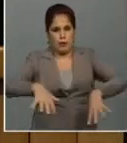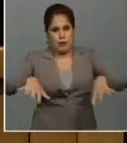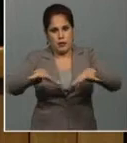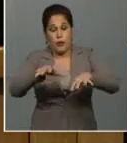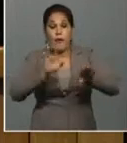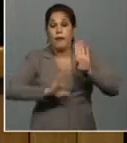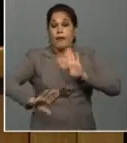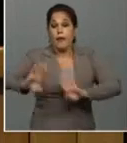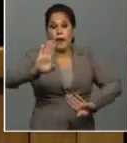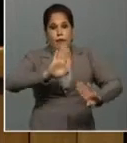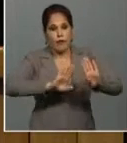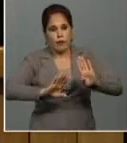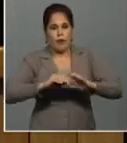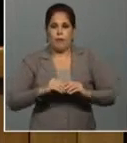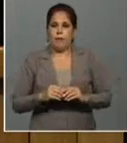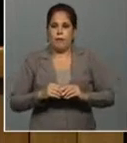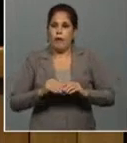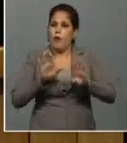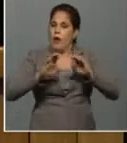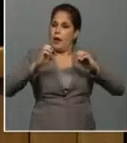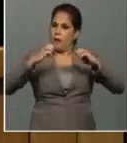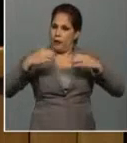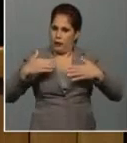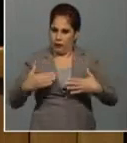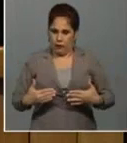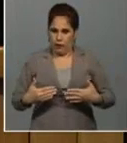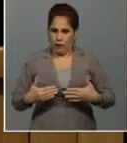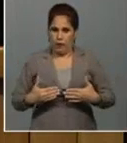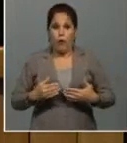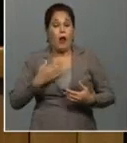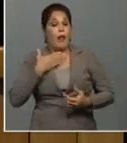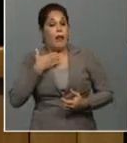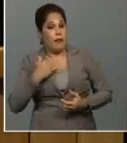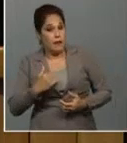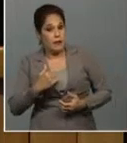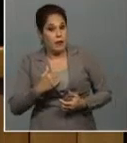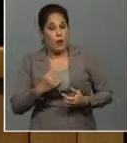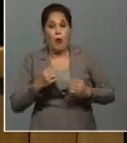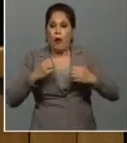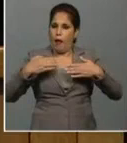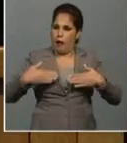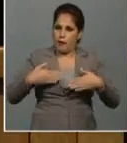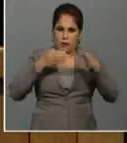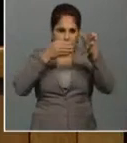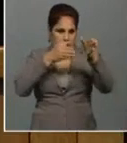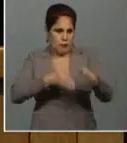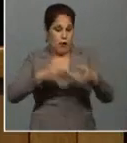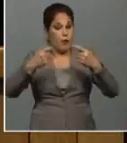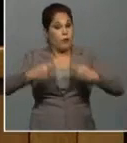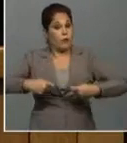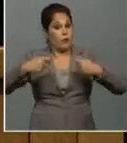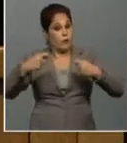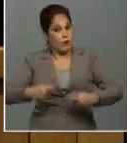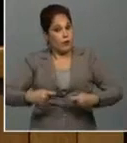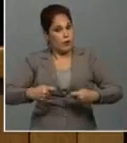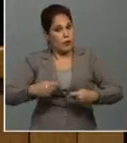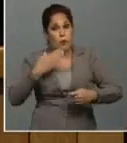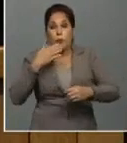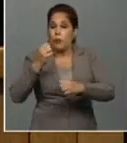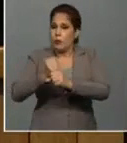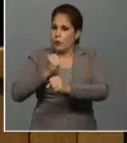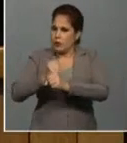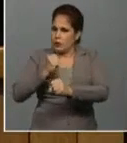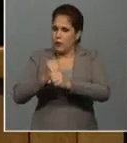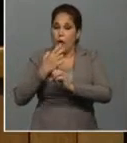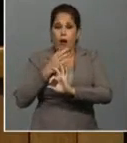defendamos la prestancia el prestigio la dicha la decencia los derechos la eficiencia